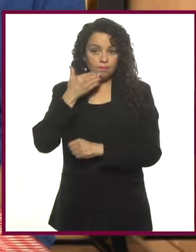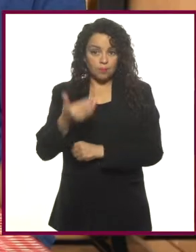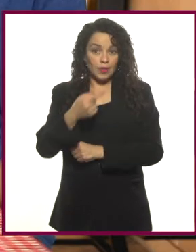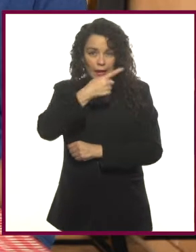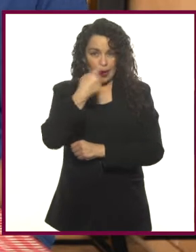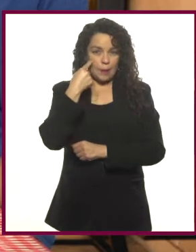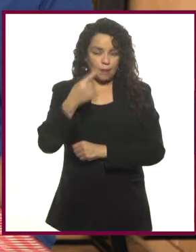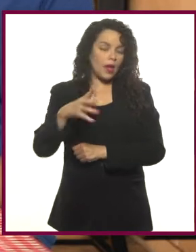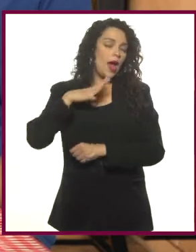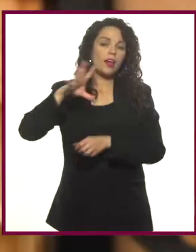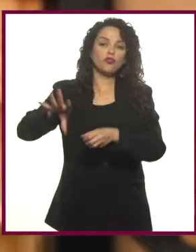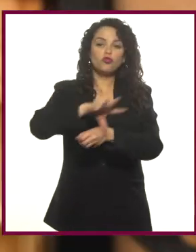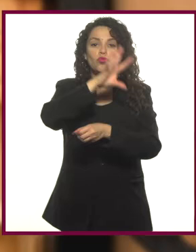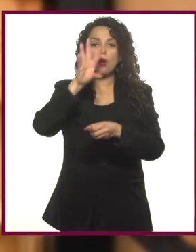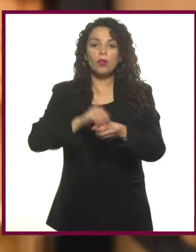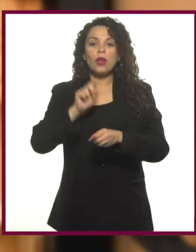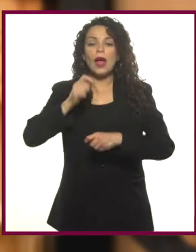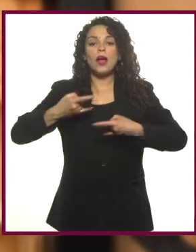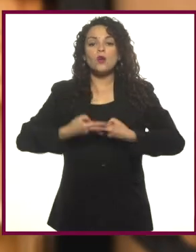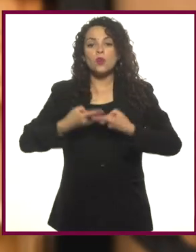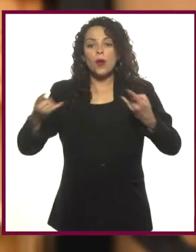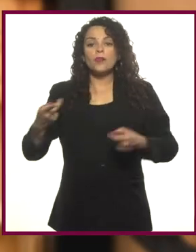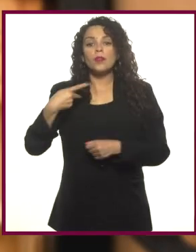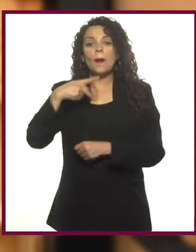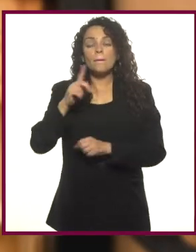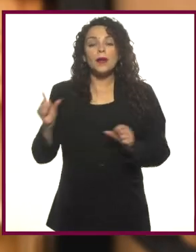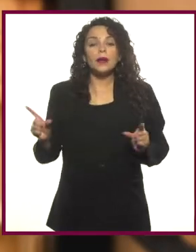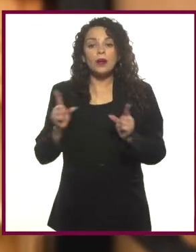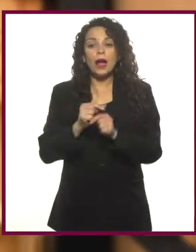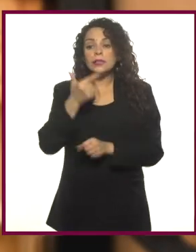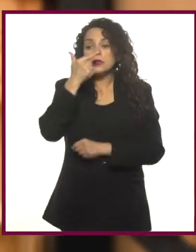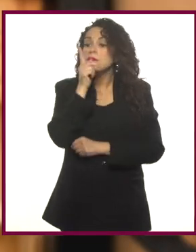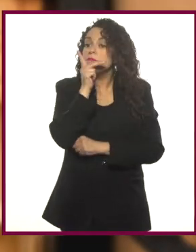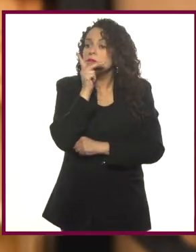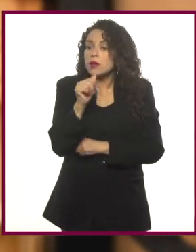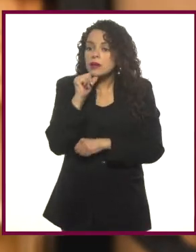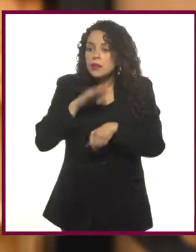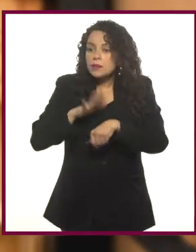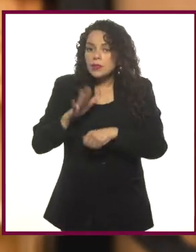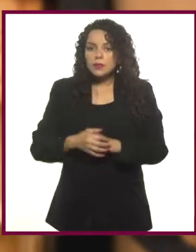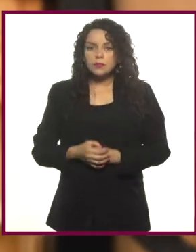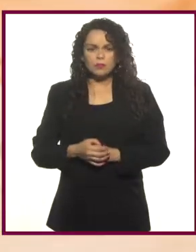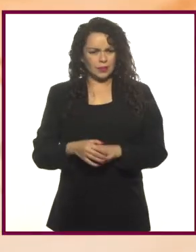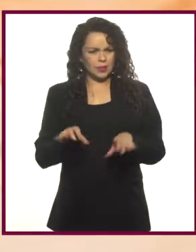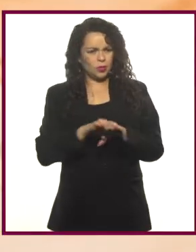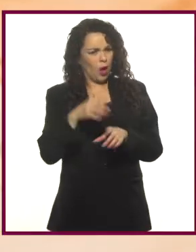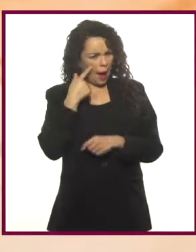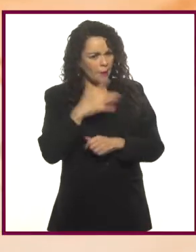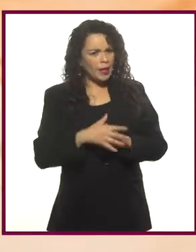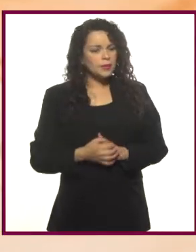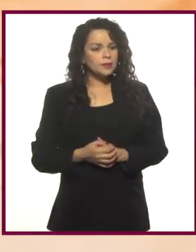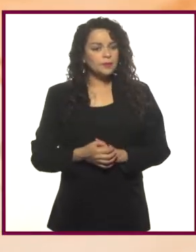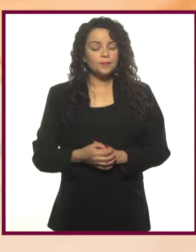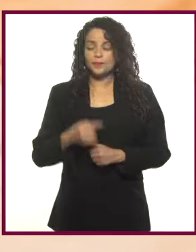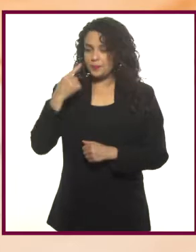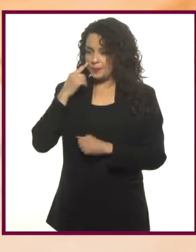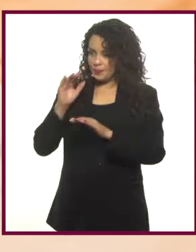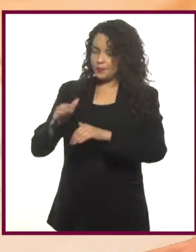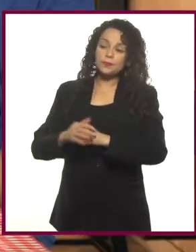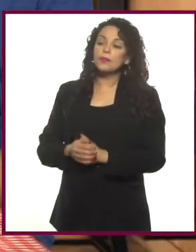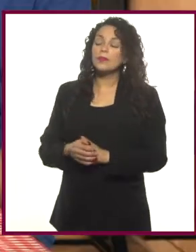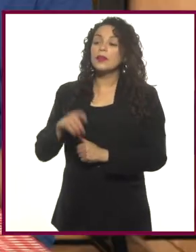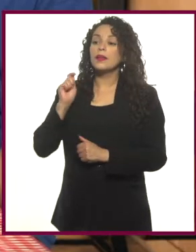bueno. Observa, tiene todos los elementos de un cuento, pero condensados en solo 7 palabras. A ver.